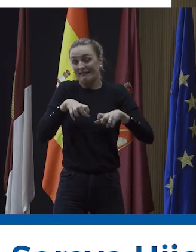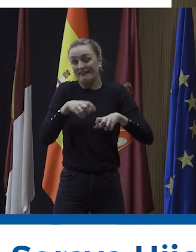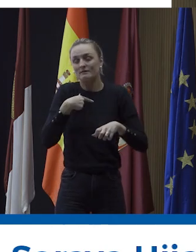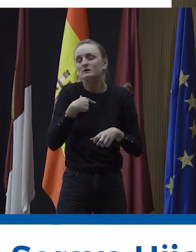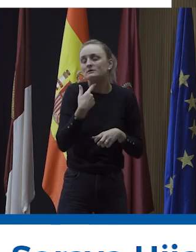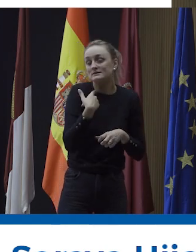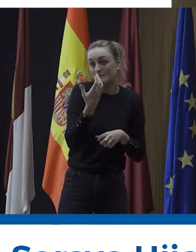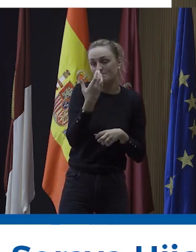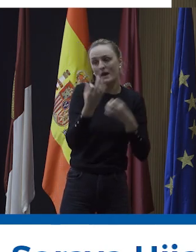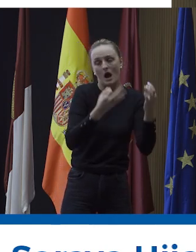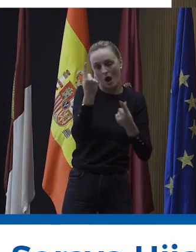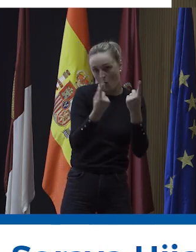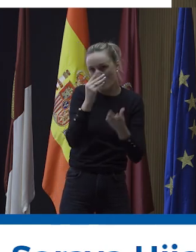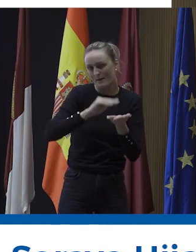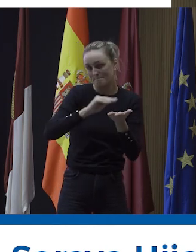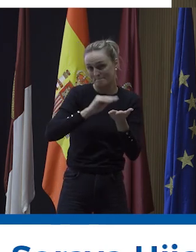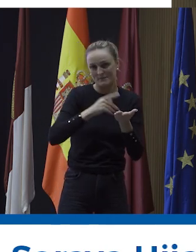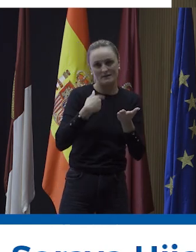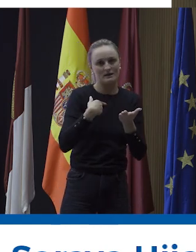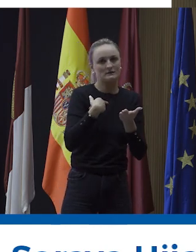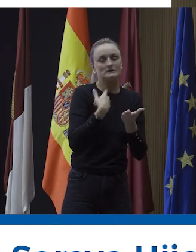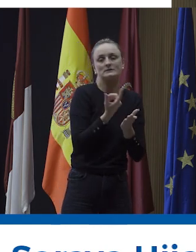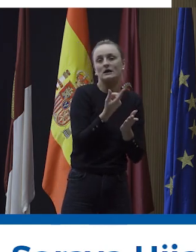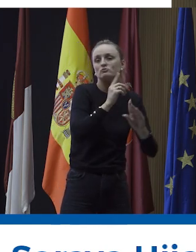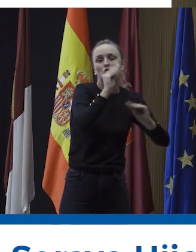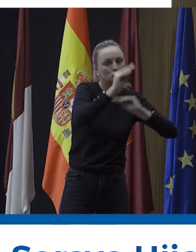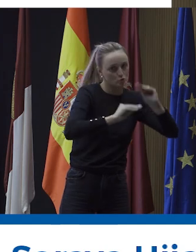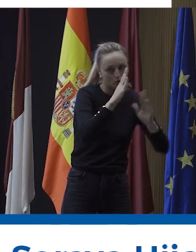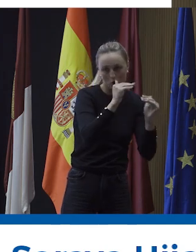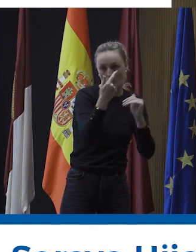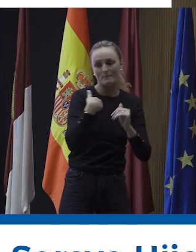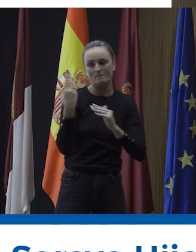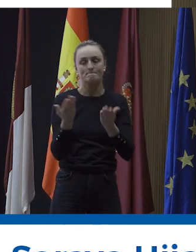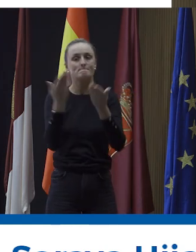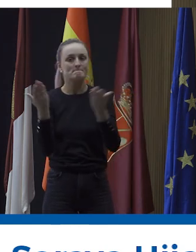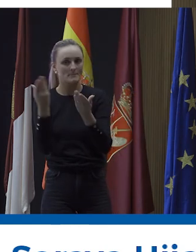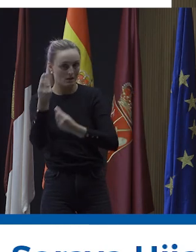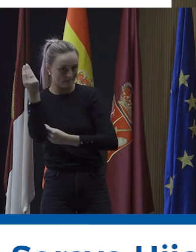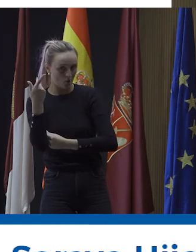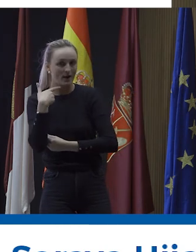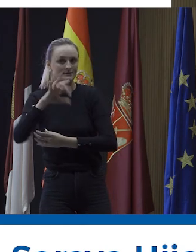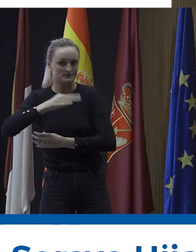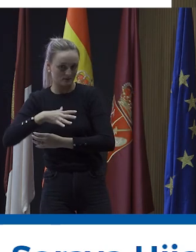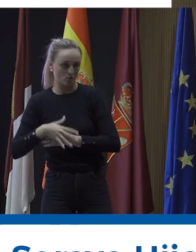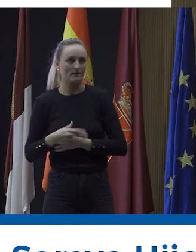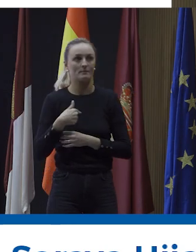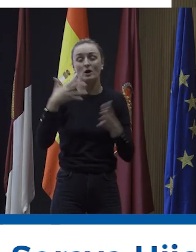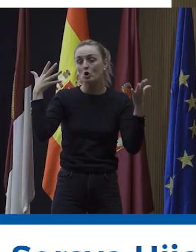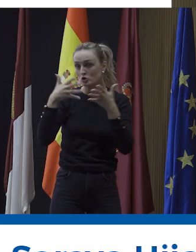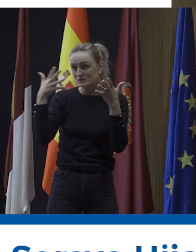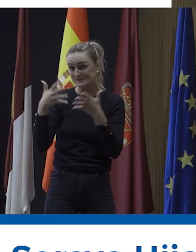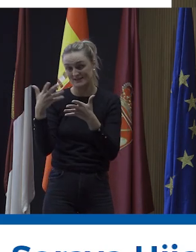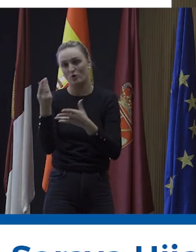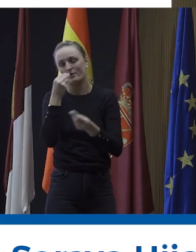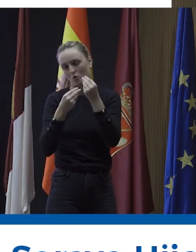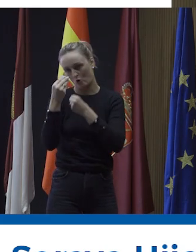pero sí mejorables. Bueno, pues tendremos que ir a una serie de consejos higiénico-dietéticos. ¿Cuánto bebemos?